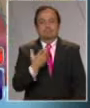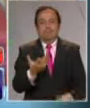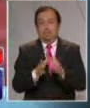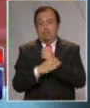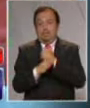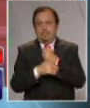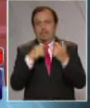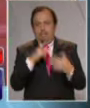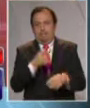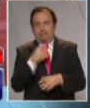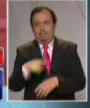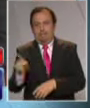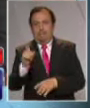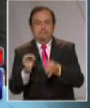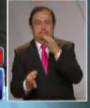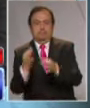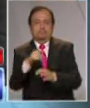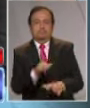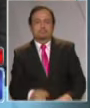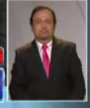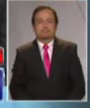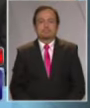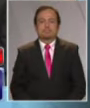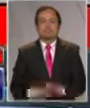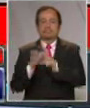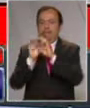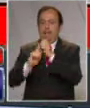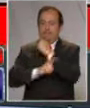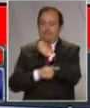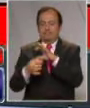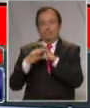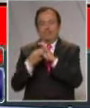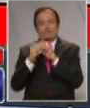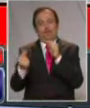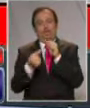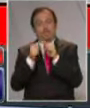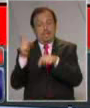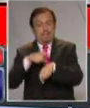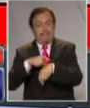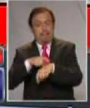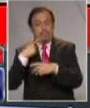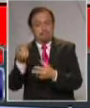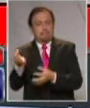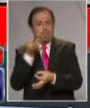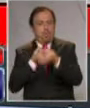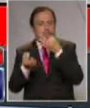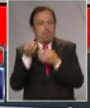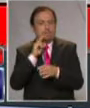delitos por los cuales se le va a formalizar. Perfecto, abogado. Le queremos agradecer muchísimo su tiempo también para exponer